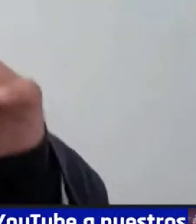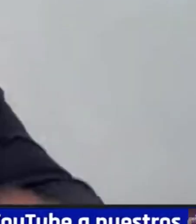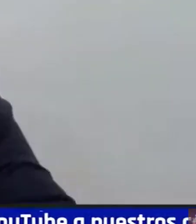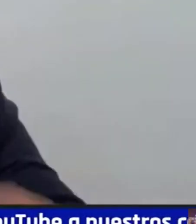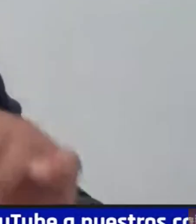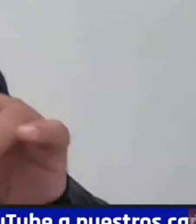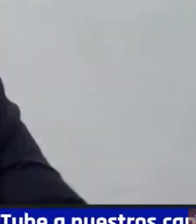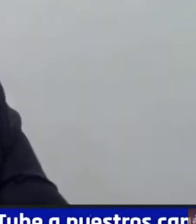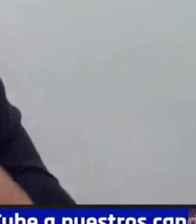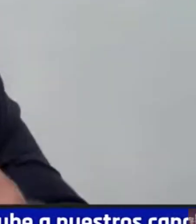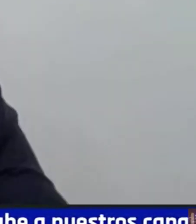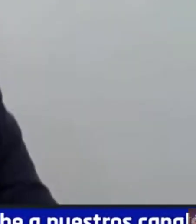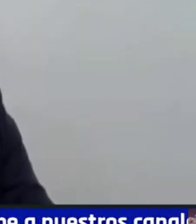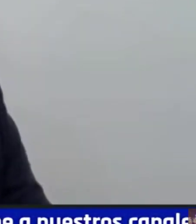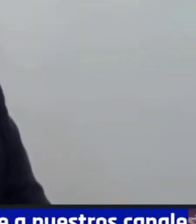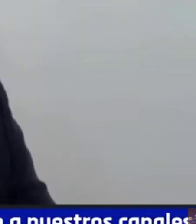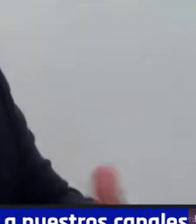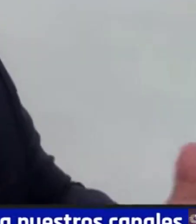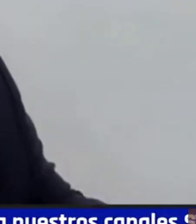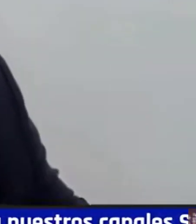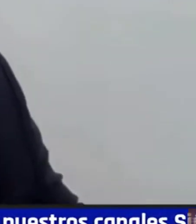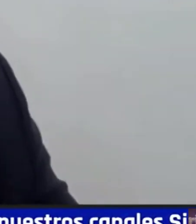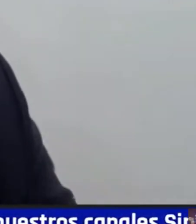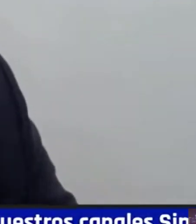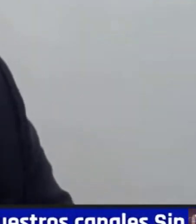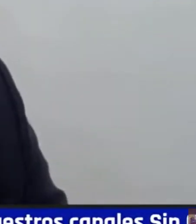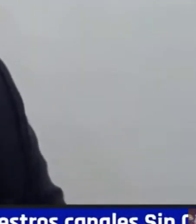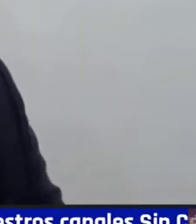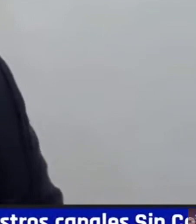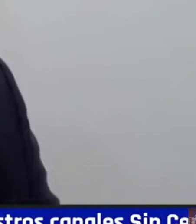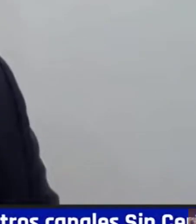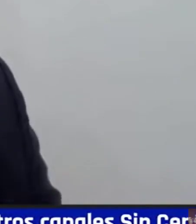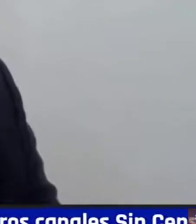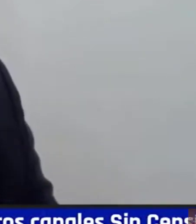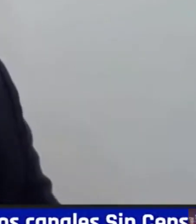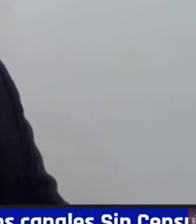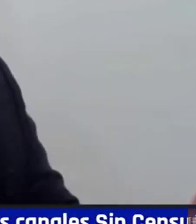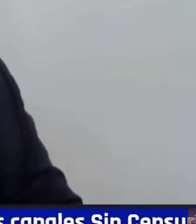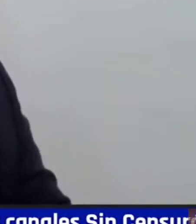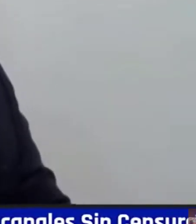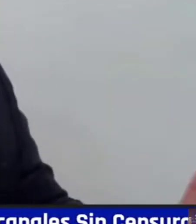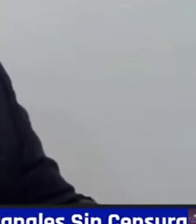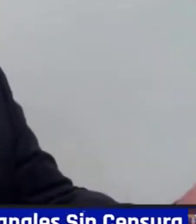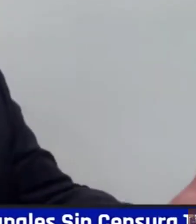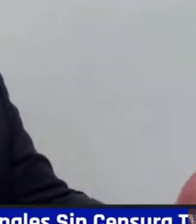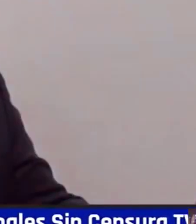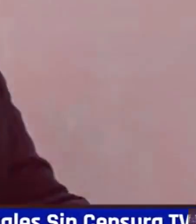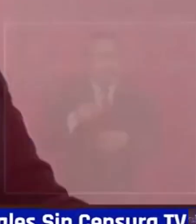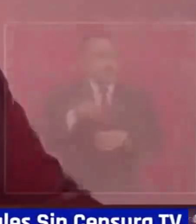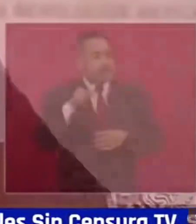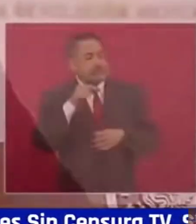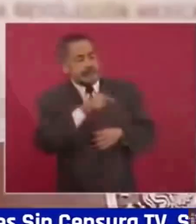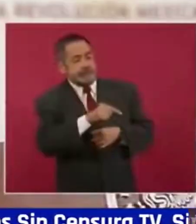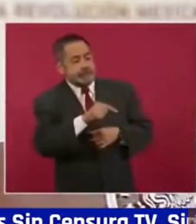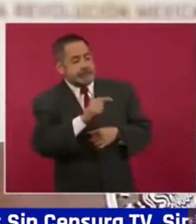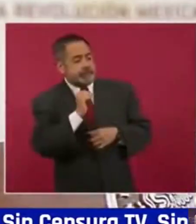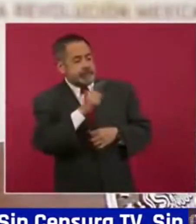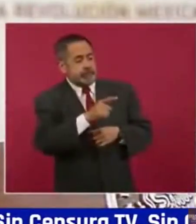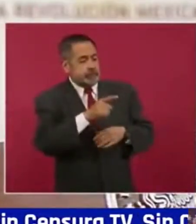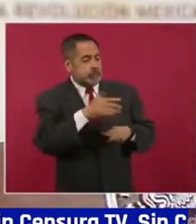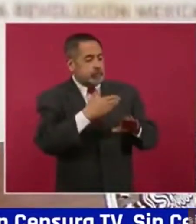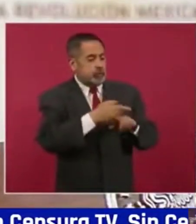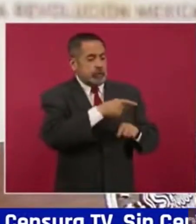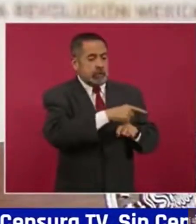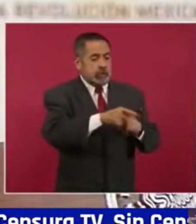la iniciativa de reforma electoral del presidente, porque se les acabaría la chichi de oro. ¿O no, mi